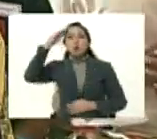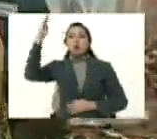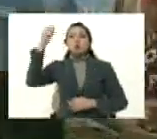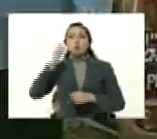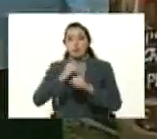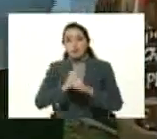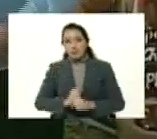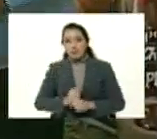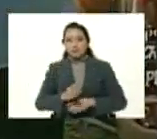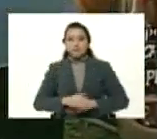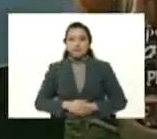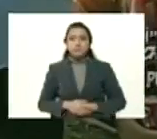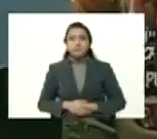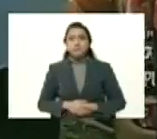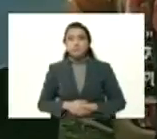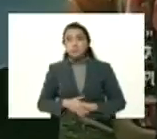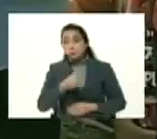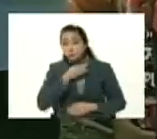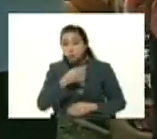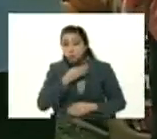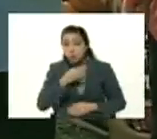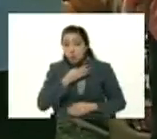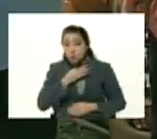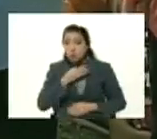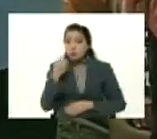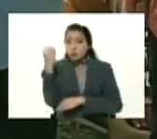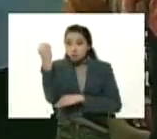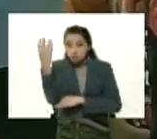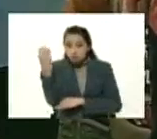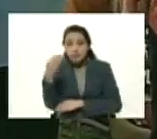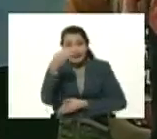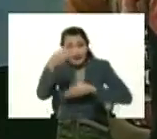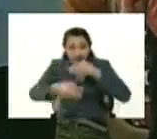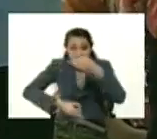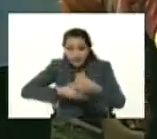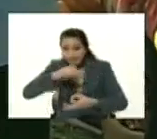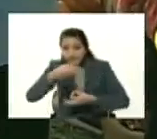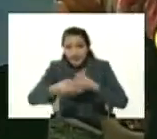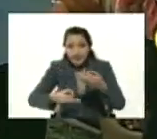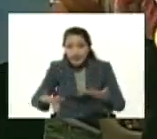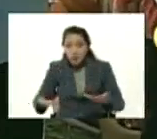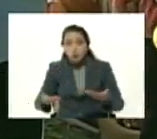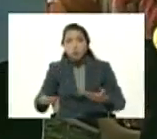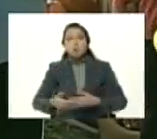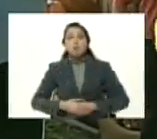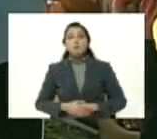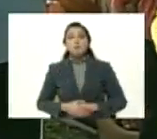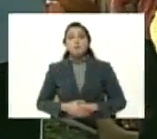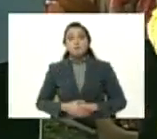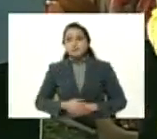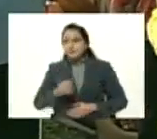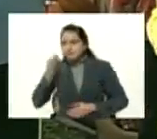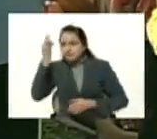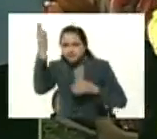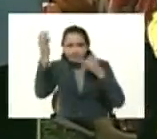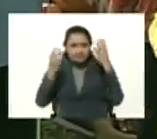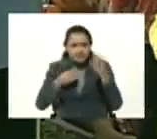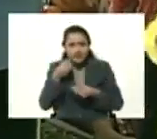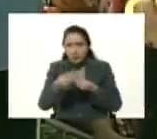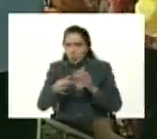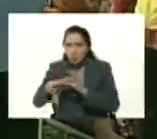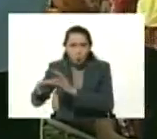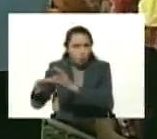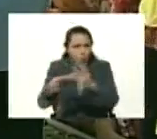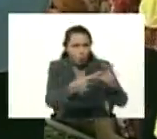será. Excelente, me gusta mucho escuchar que hay perspectiva y expectativa de articulación